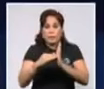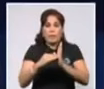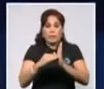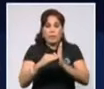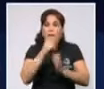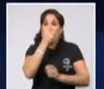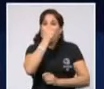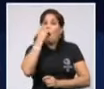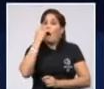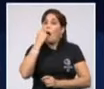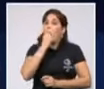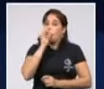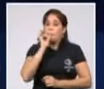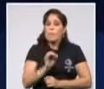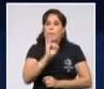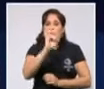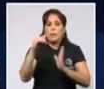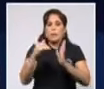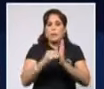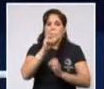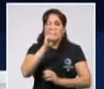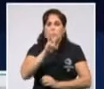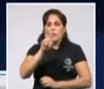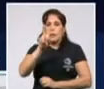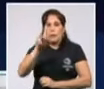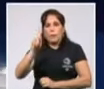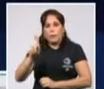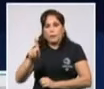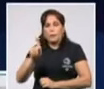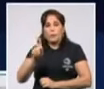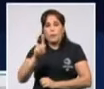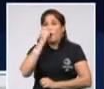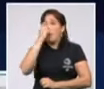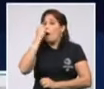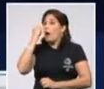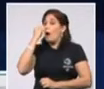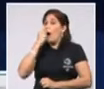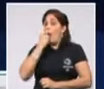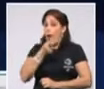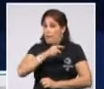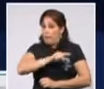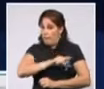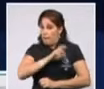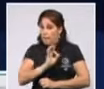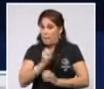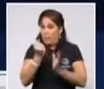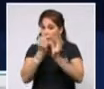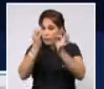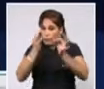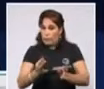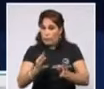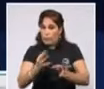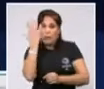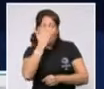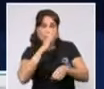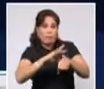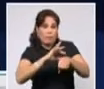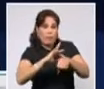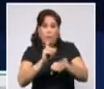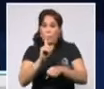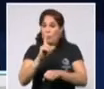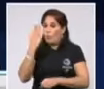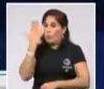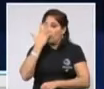de 7.321 muestras se procesaron para el diagnóstico de la